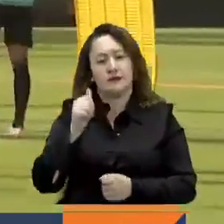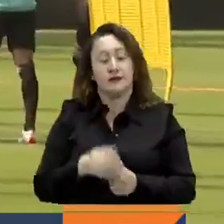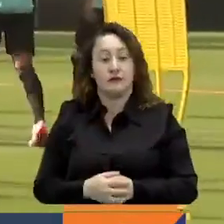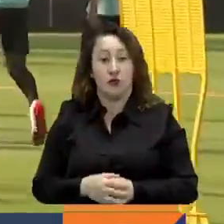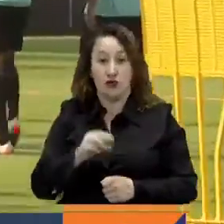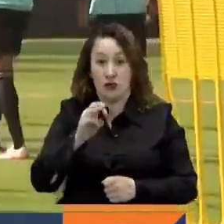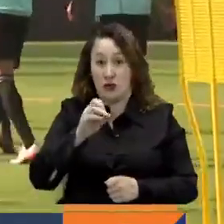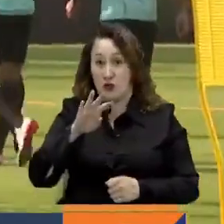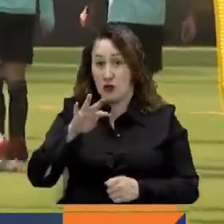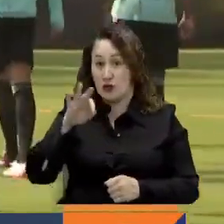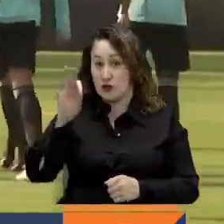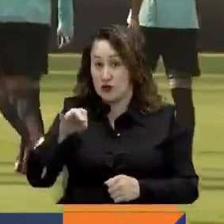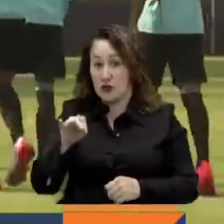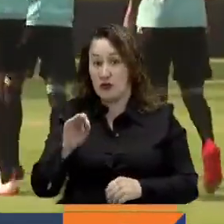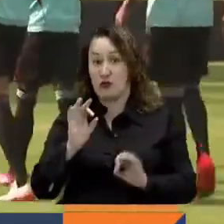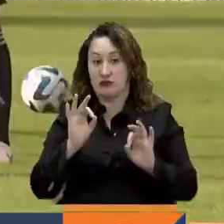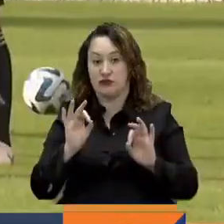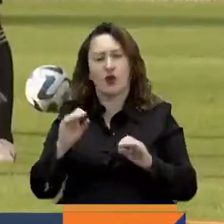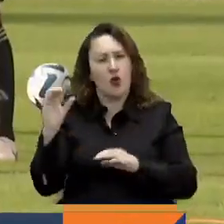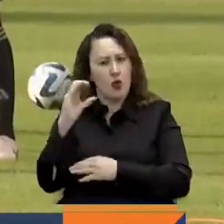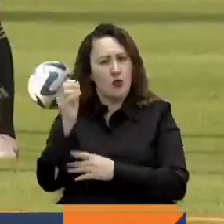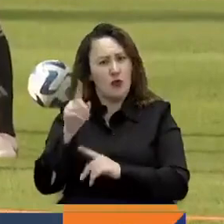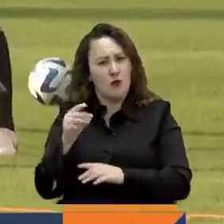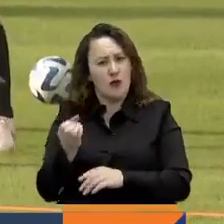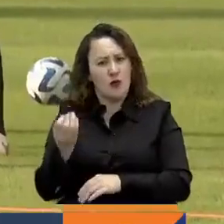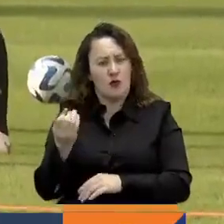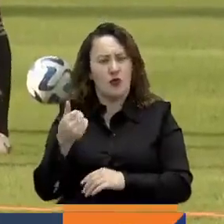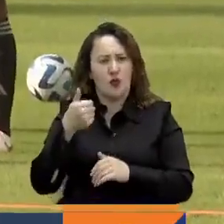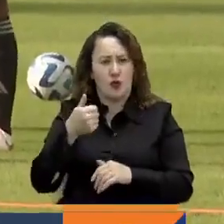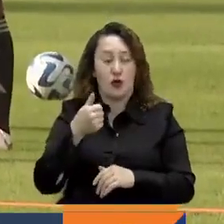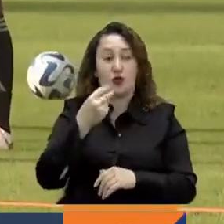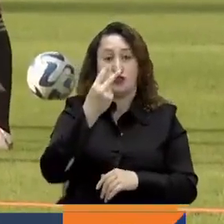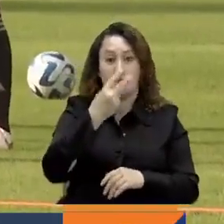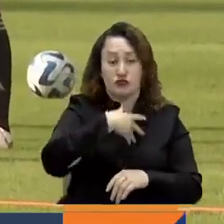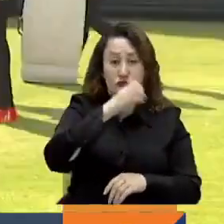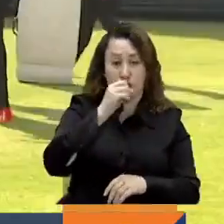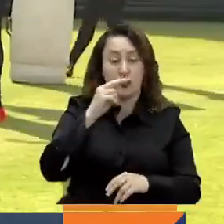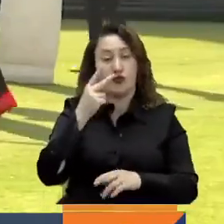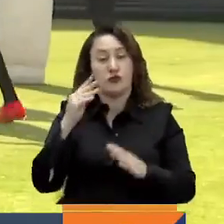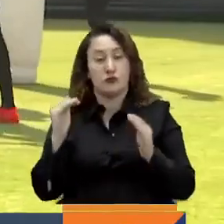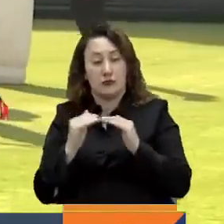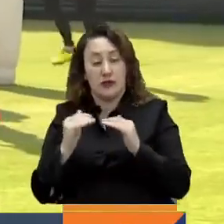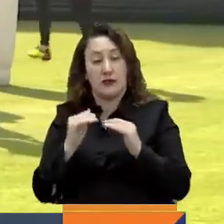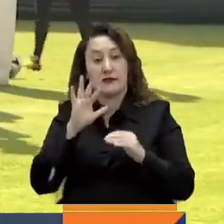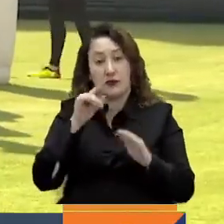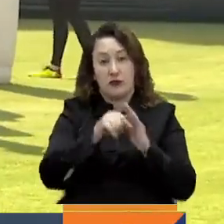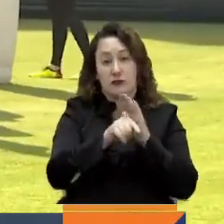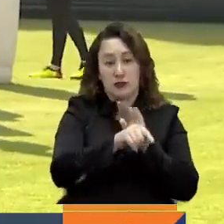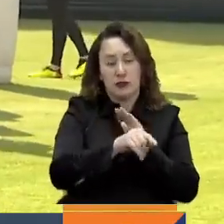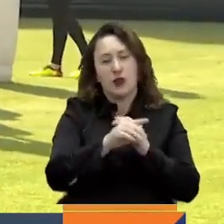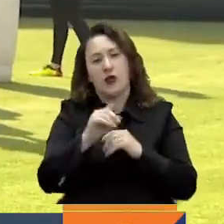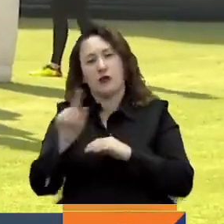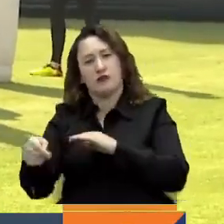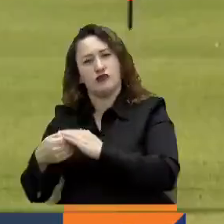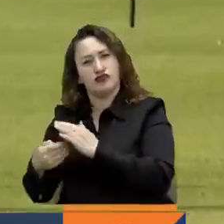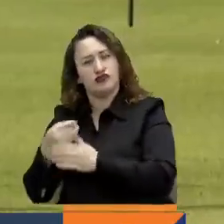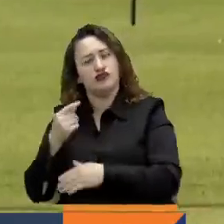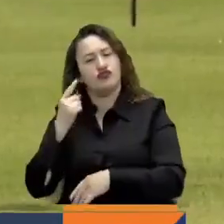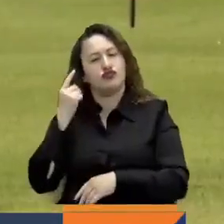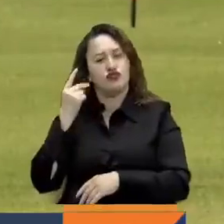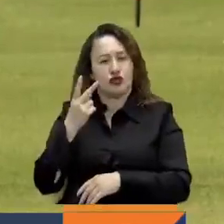embargo, Colombia también tuvo buenos números. 2 victorias, 2 empates, 5 goles a favor, 3 en contra. 8 puntos de